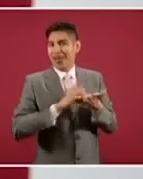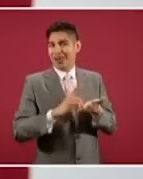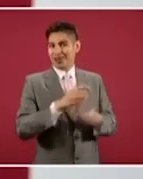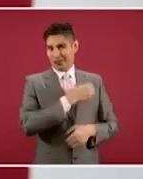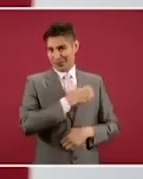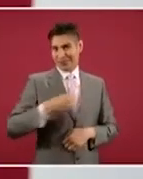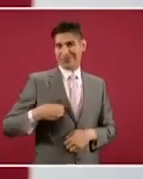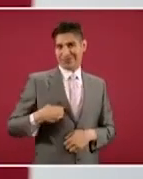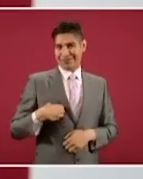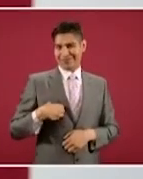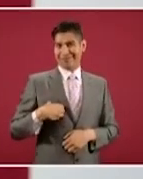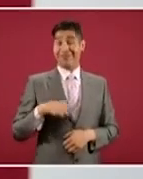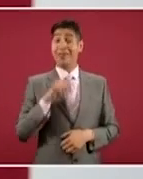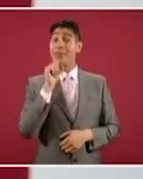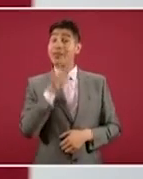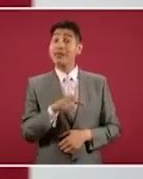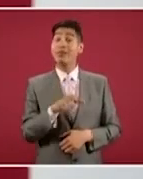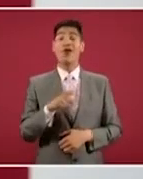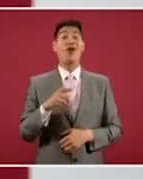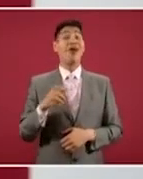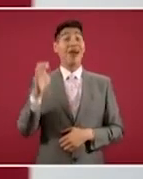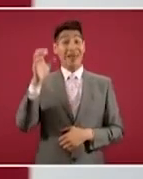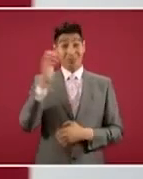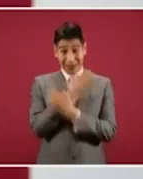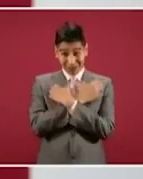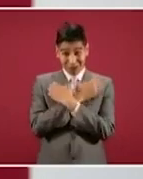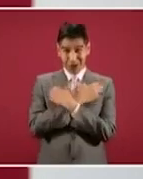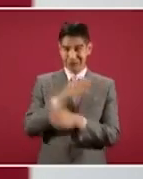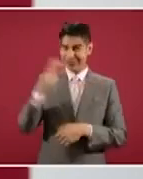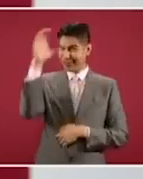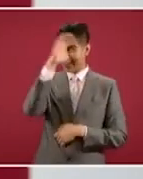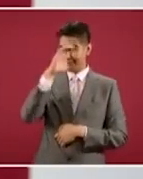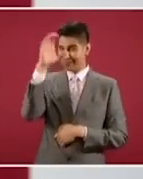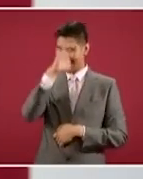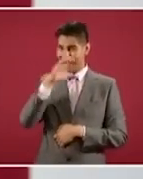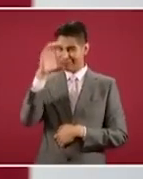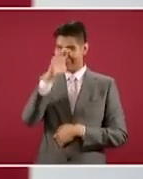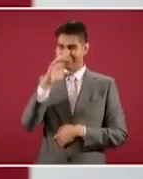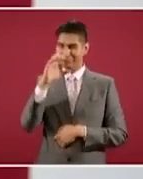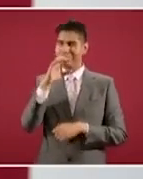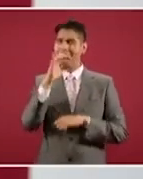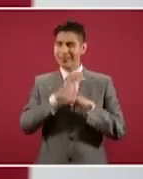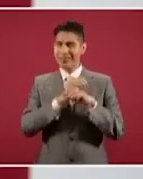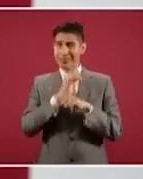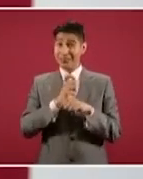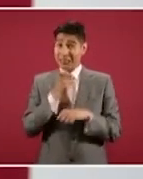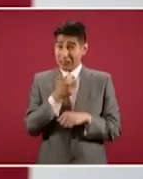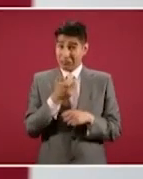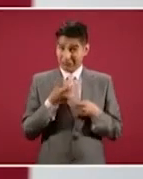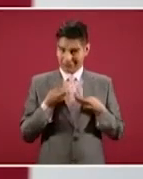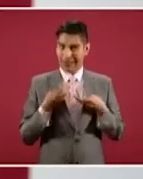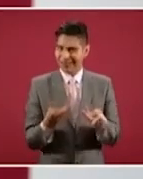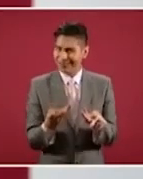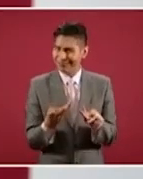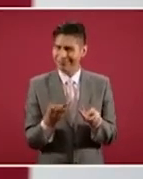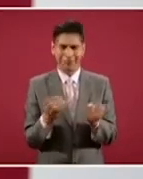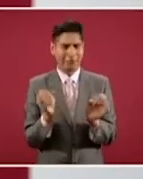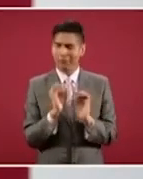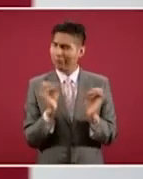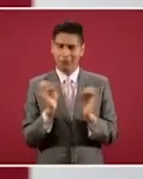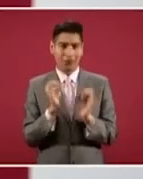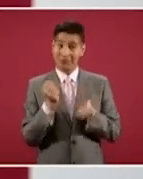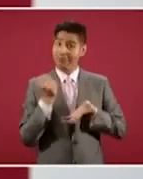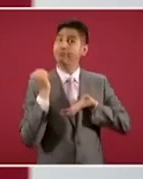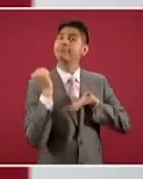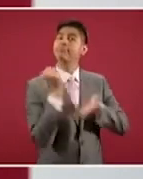educación ciencia tecnología y cultura no es gasto es como tantas veces se ha dicho